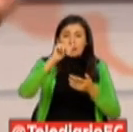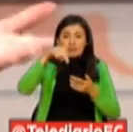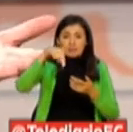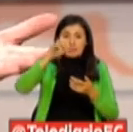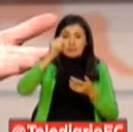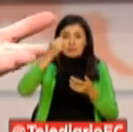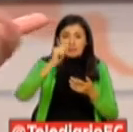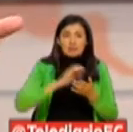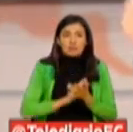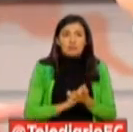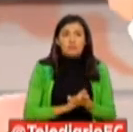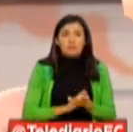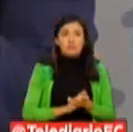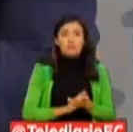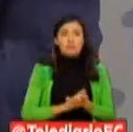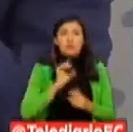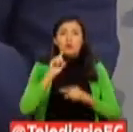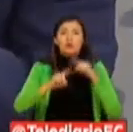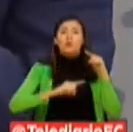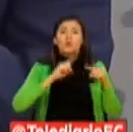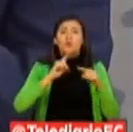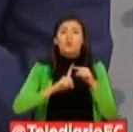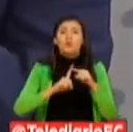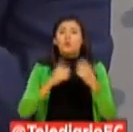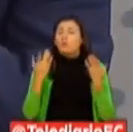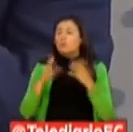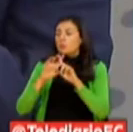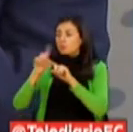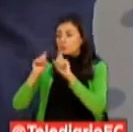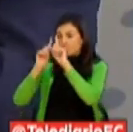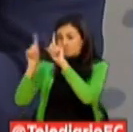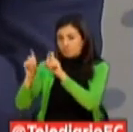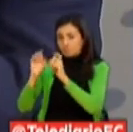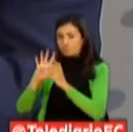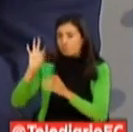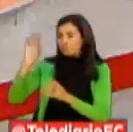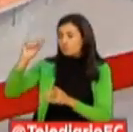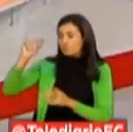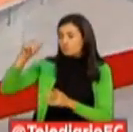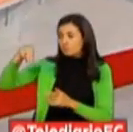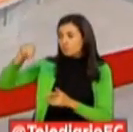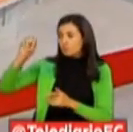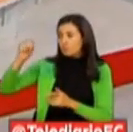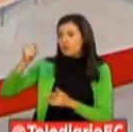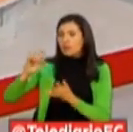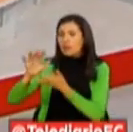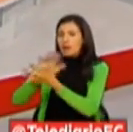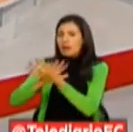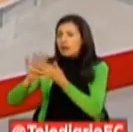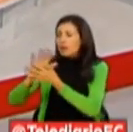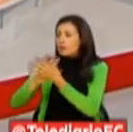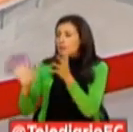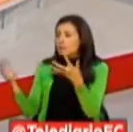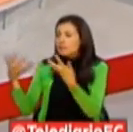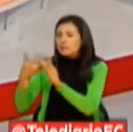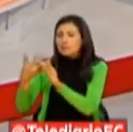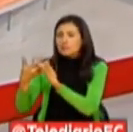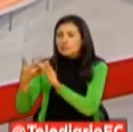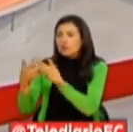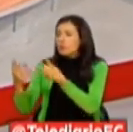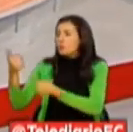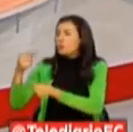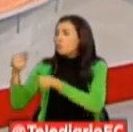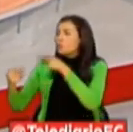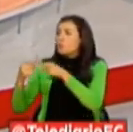de haba. Ahora, ¿cuándo la fanesca, tal cual y la conocemos hoy en día, se junta con su nombre? Ya,